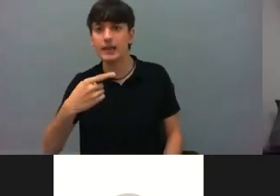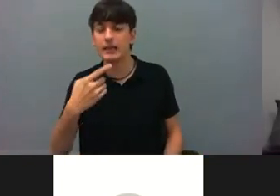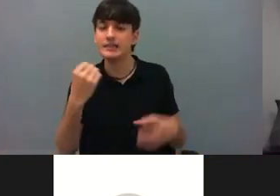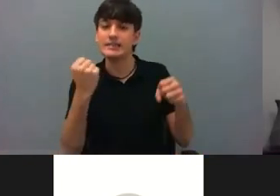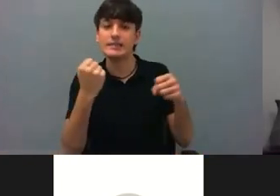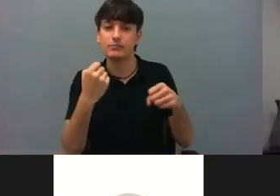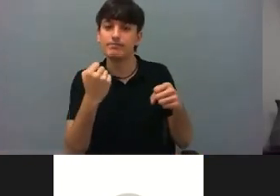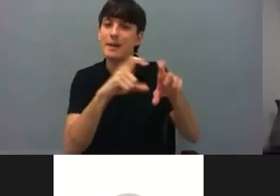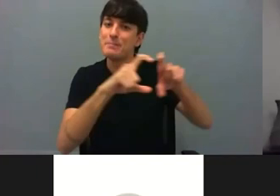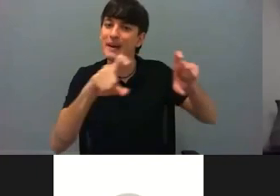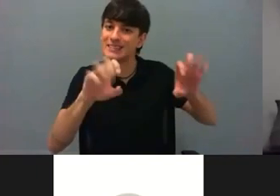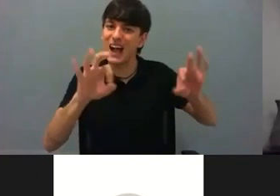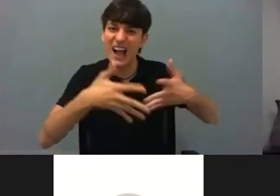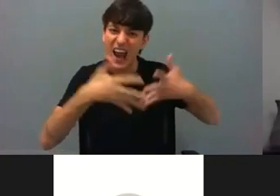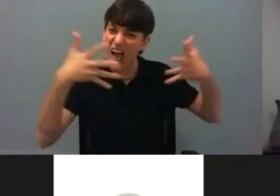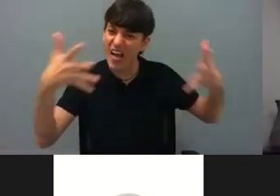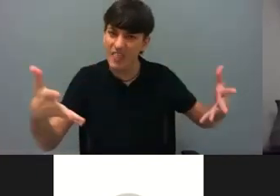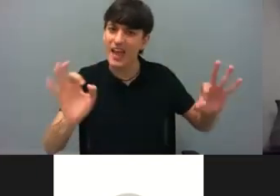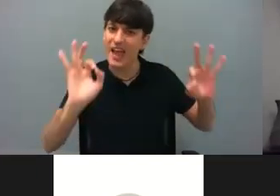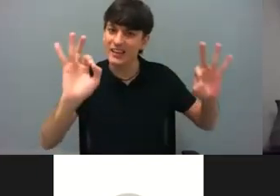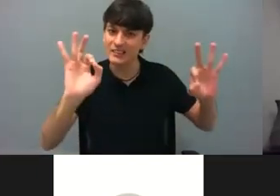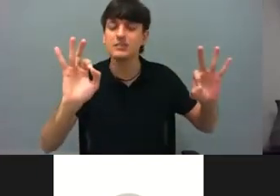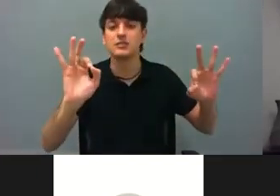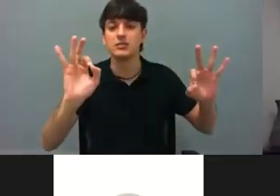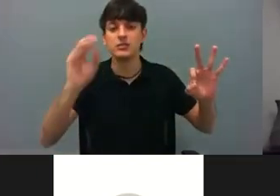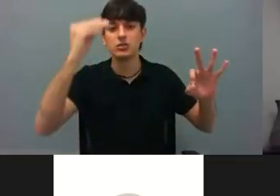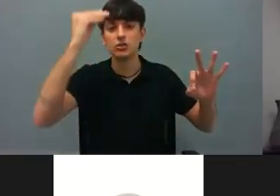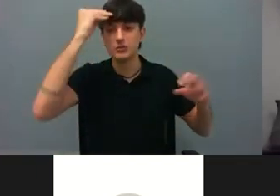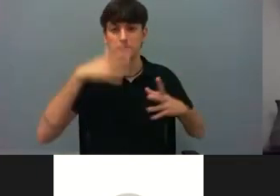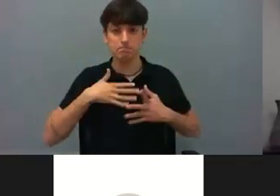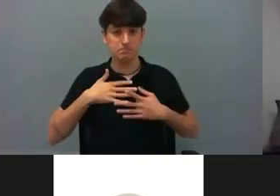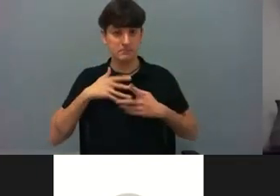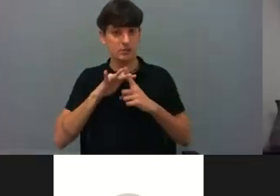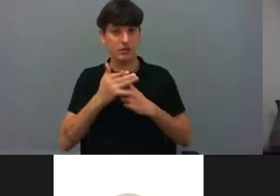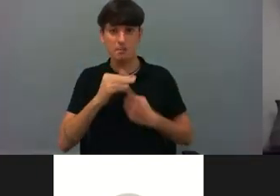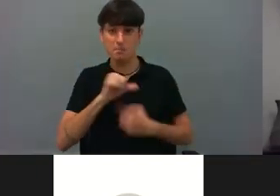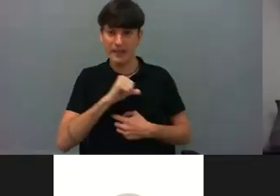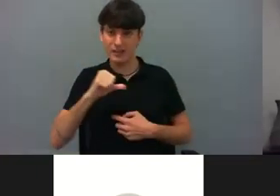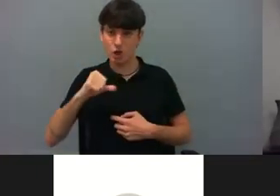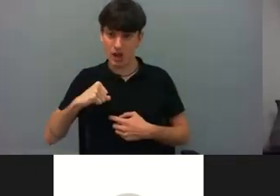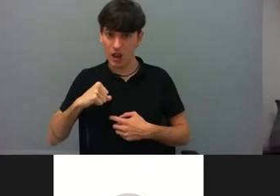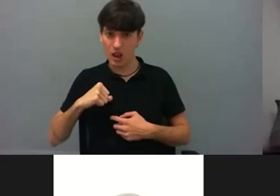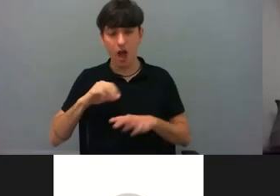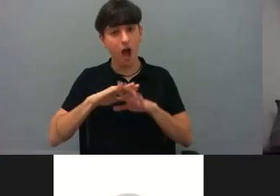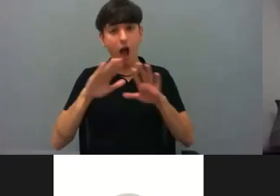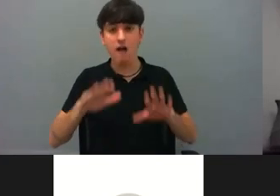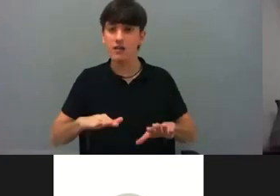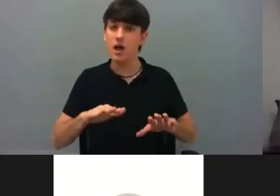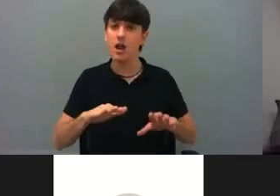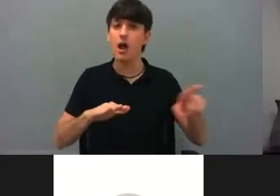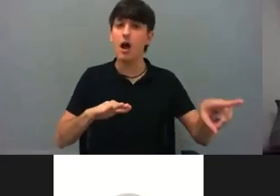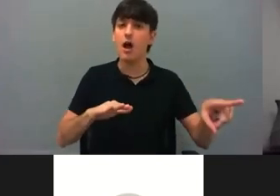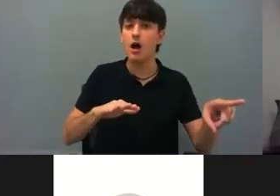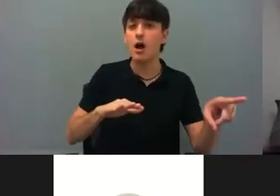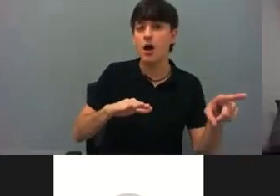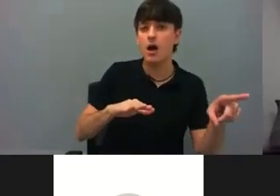para una empresa gigante y dudo mucho que mis circunstancias personales terminen impactando en su cuenta